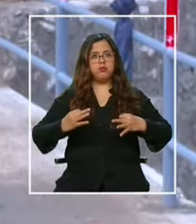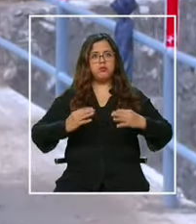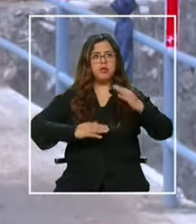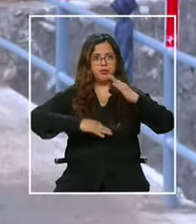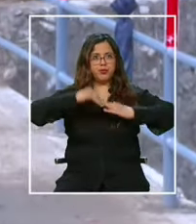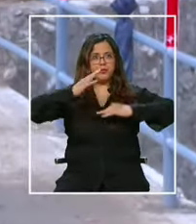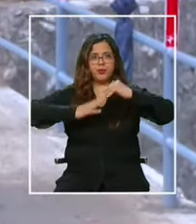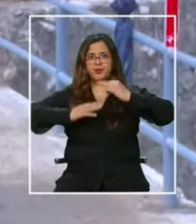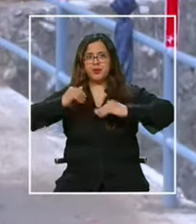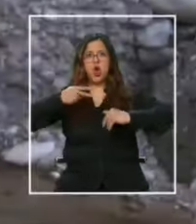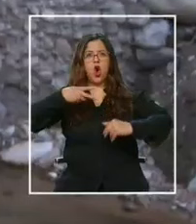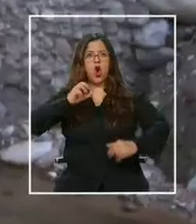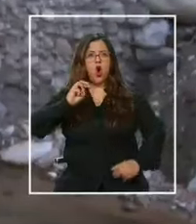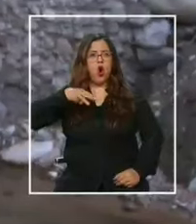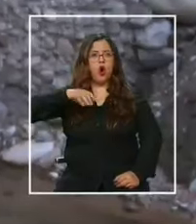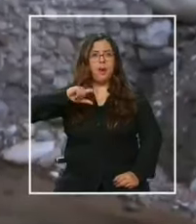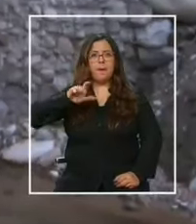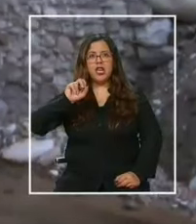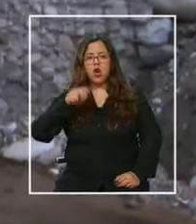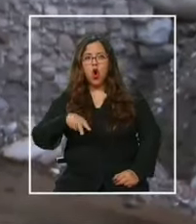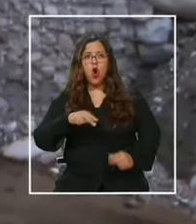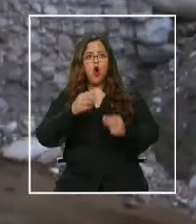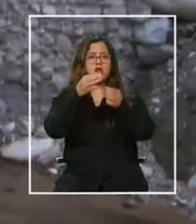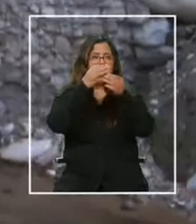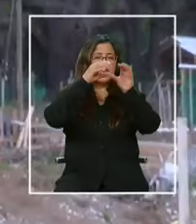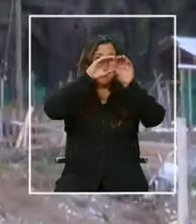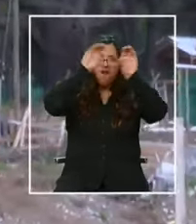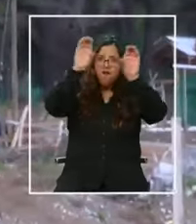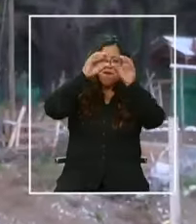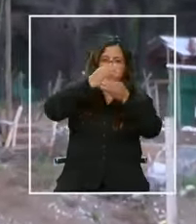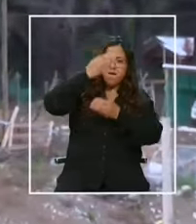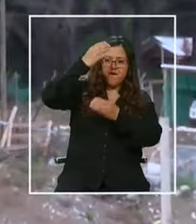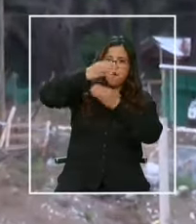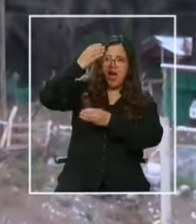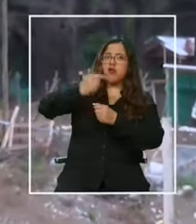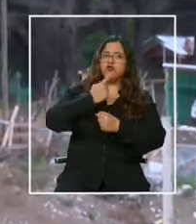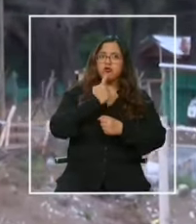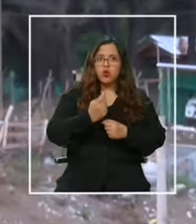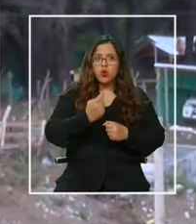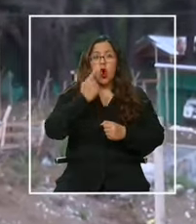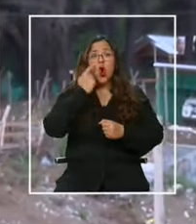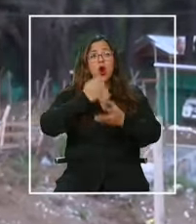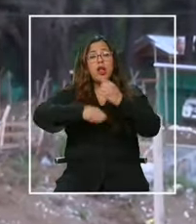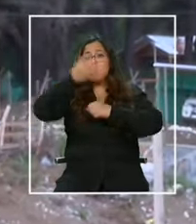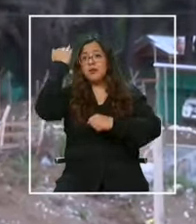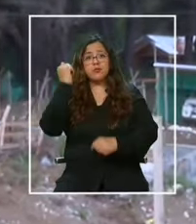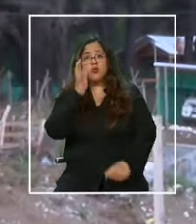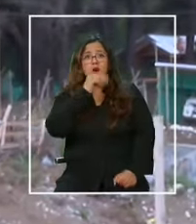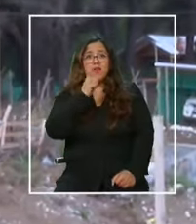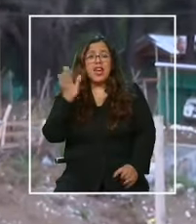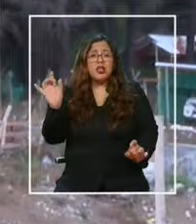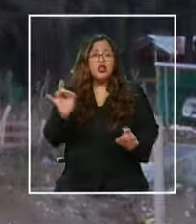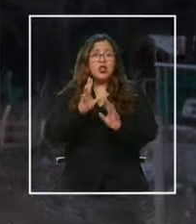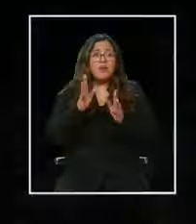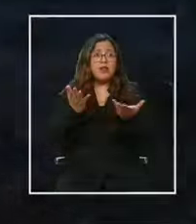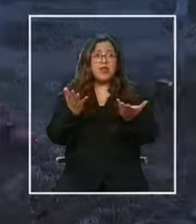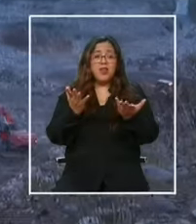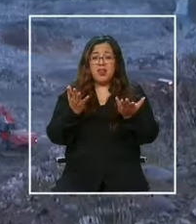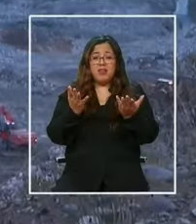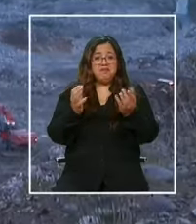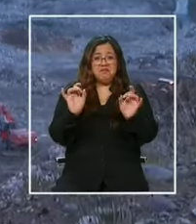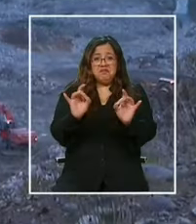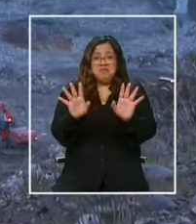base muy buena, con mucho fierro, y usted como usted lo ve acá, pues, que el año anterior no lo teníamos, teníamos también un terraplén acá.